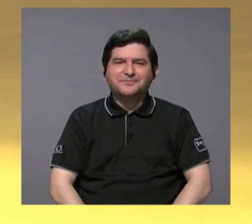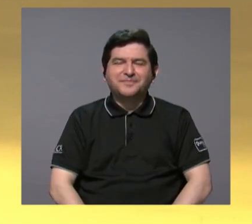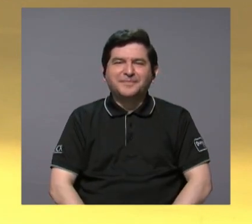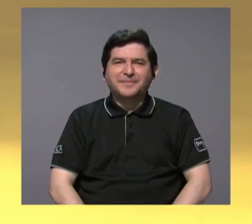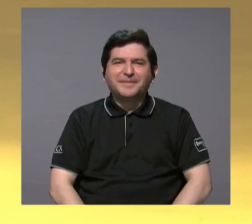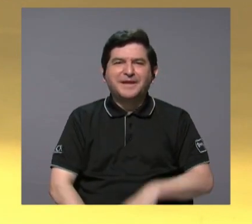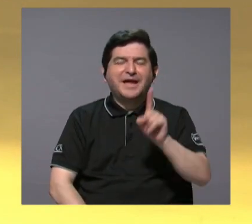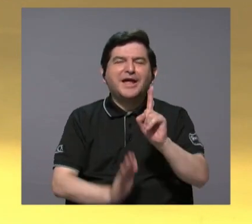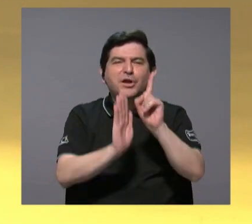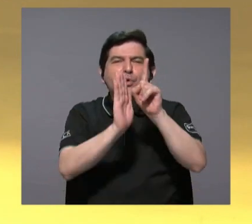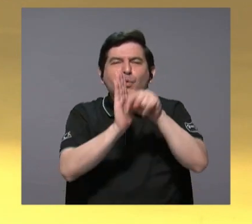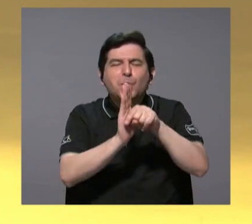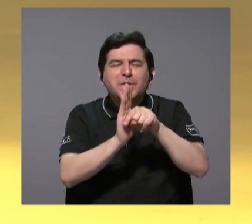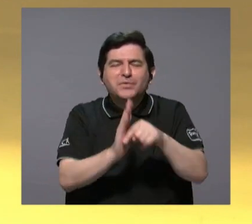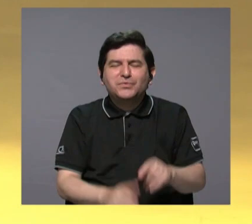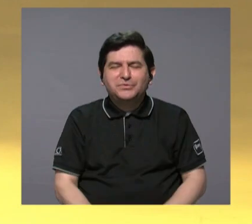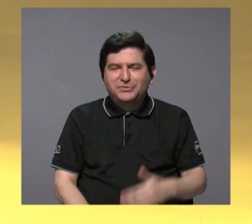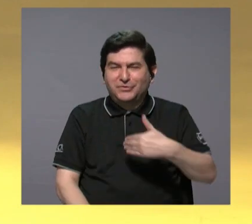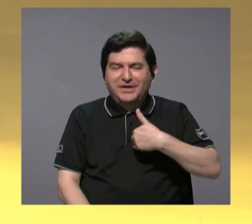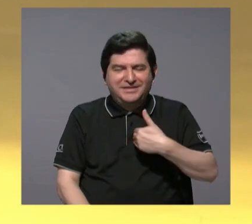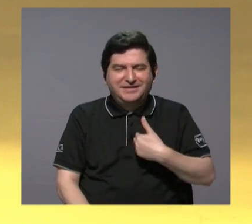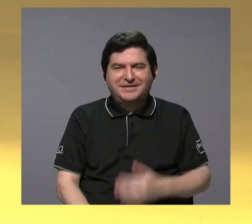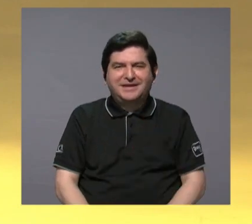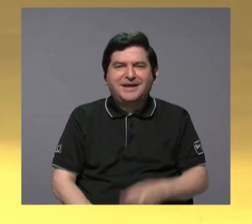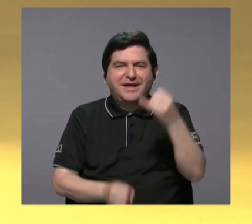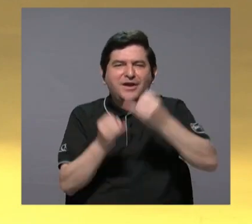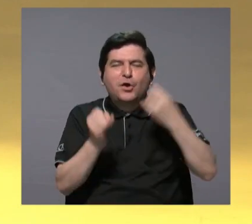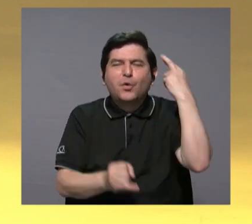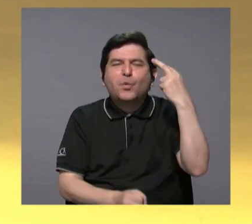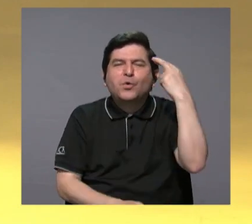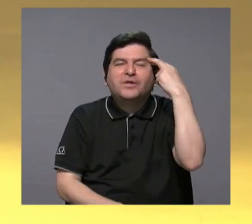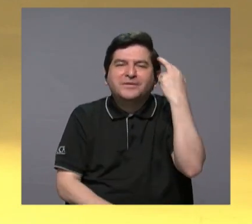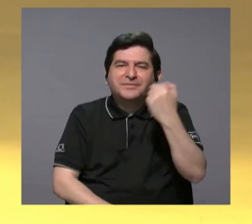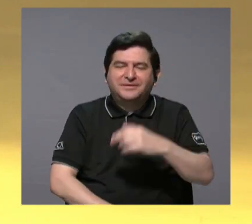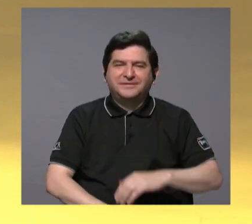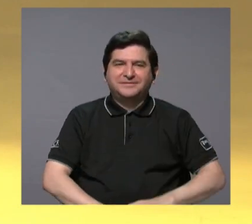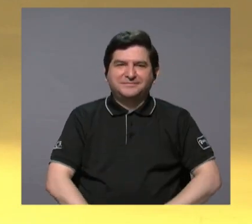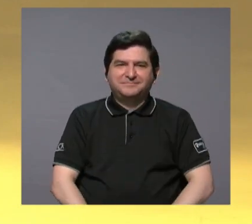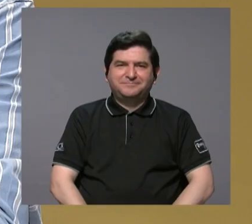Nos queda un minuto, de manera que una última reflexión.